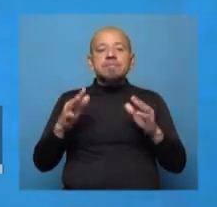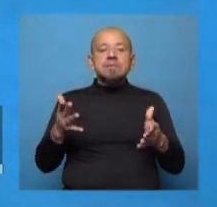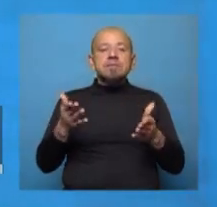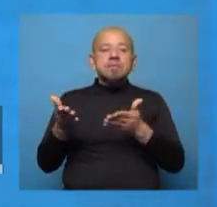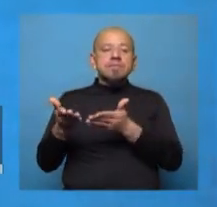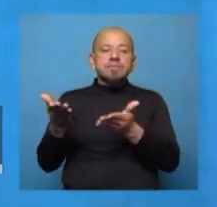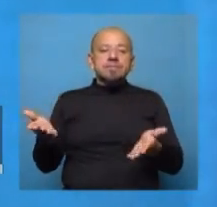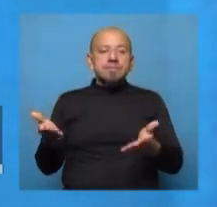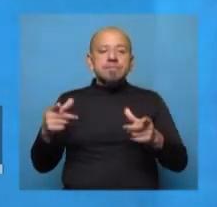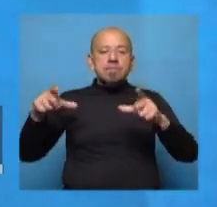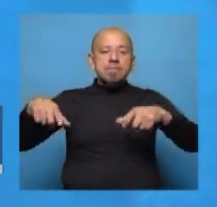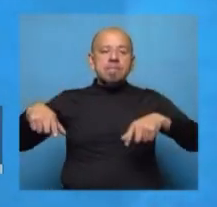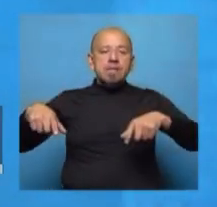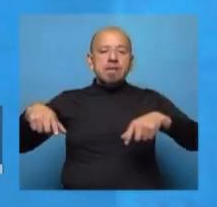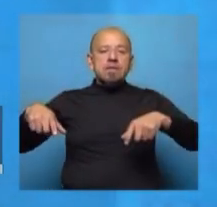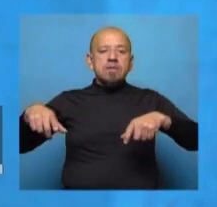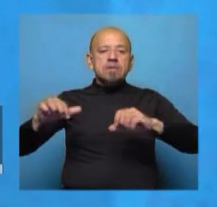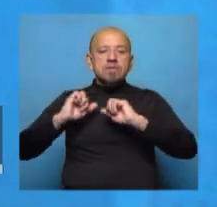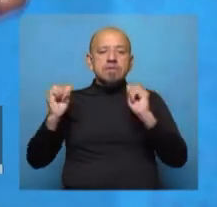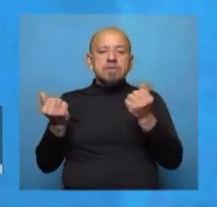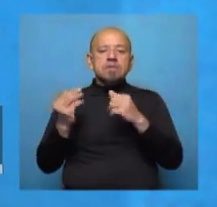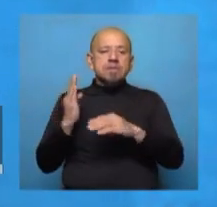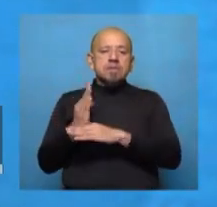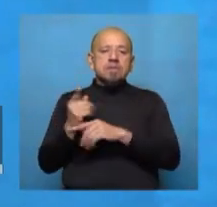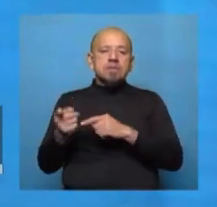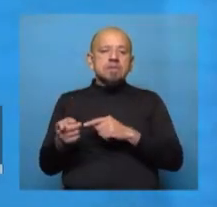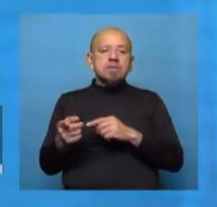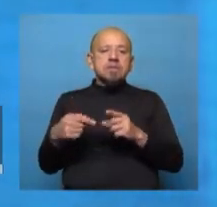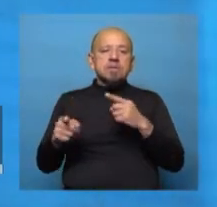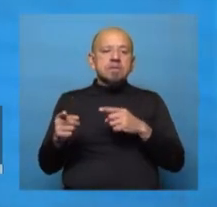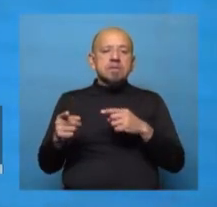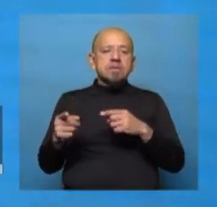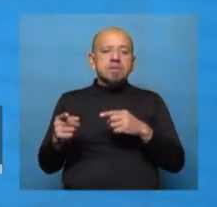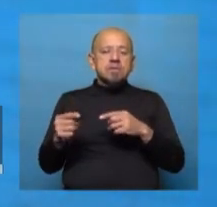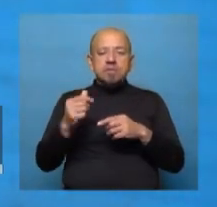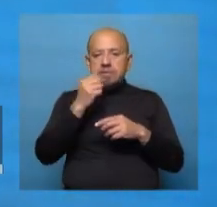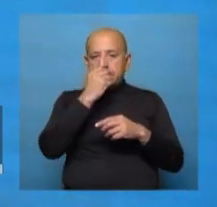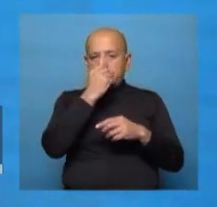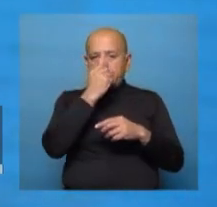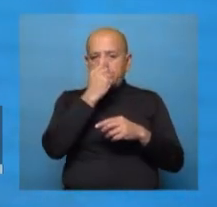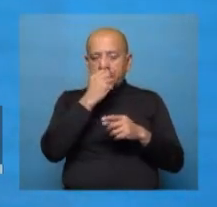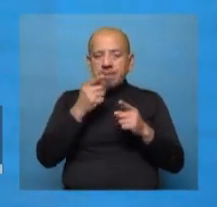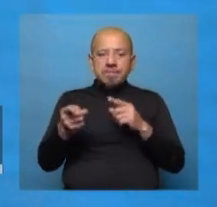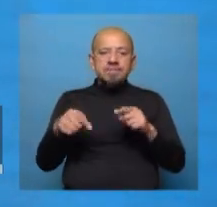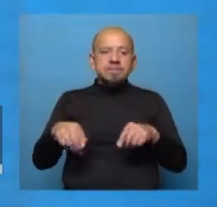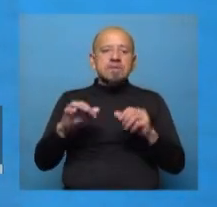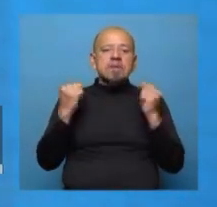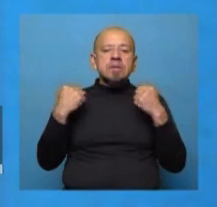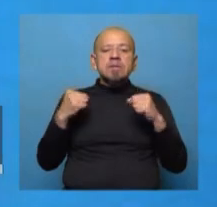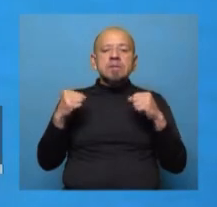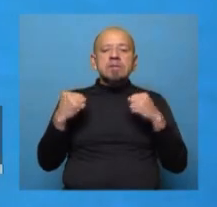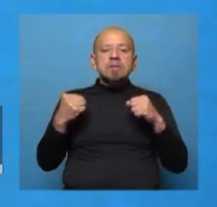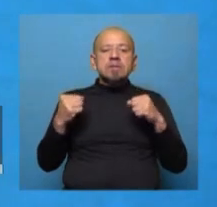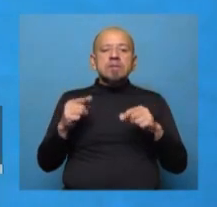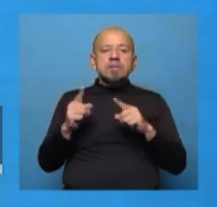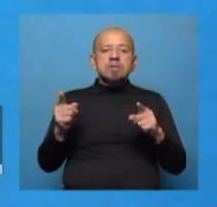dentro de un campo de juego dentro de un estadio dentro de un polideportivo el deporte no es